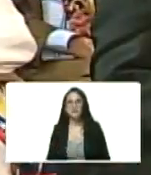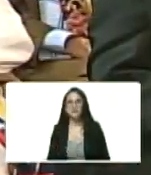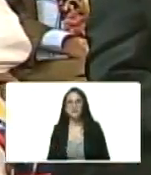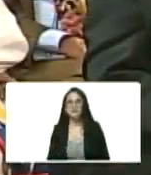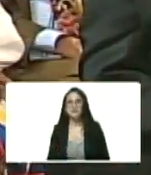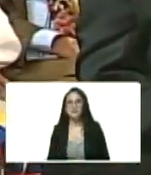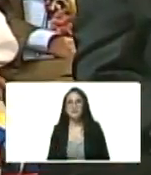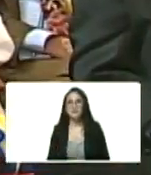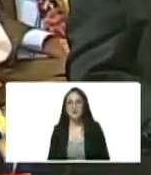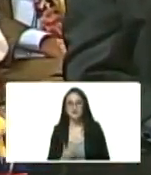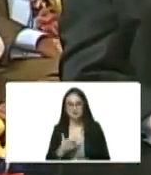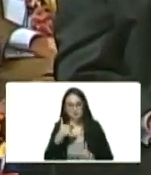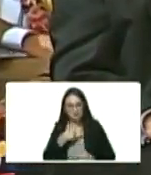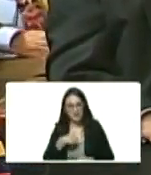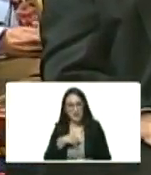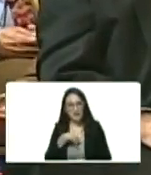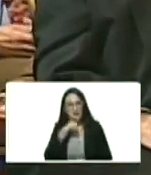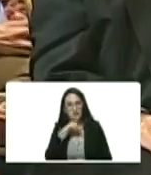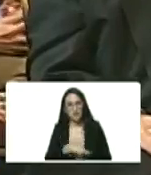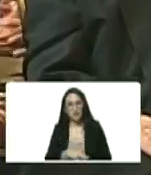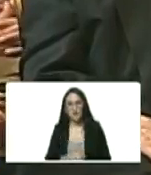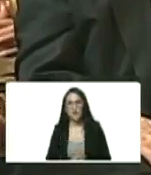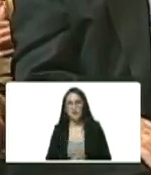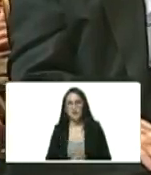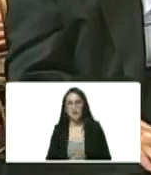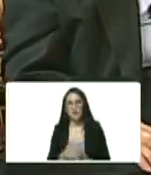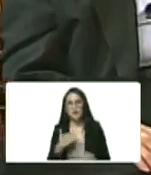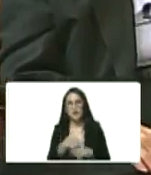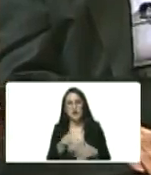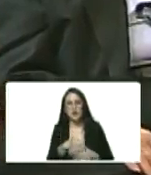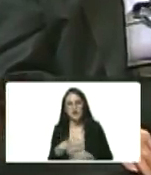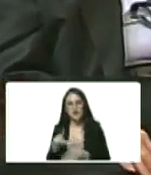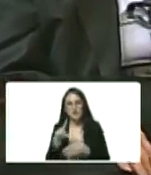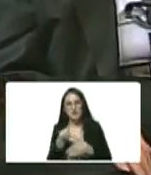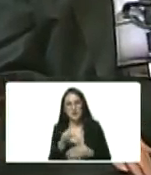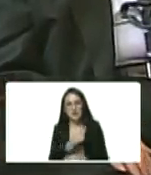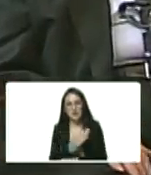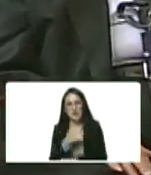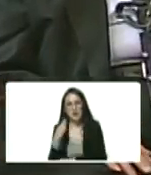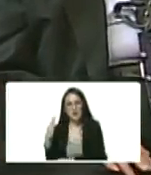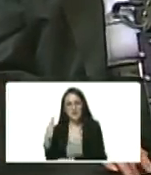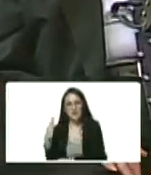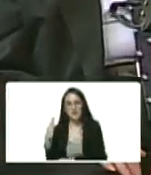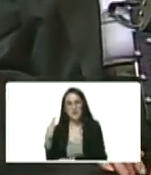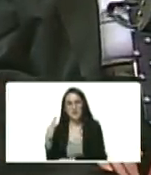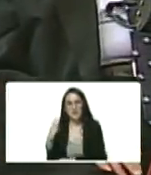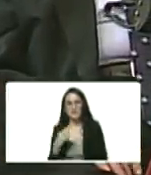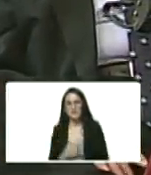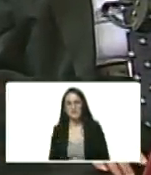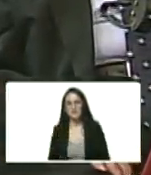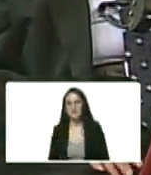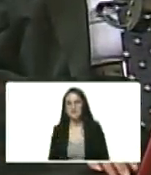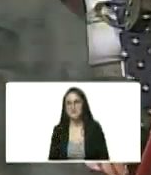De nuestro ser histórico, unitario, como latinoamericanos y caribeños.